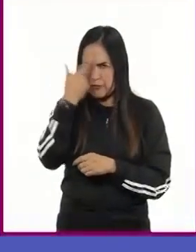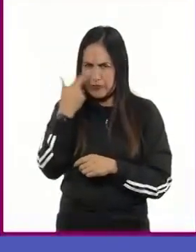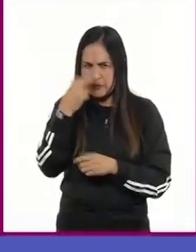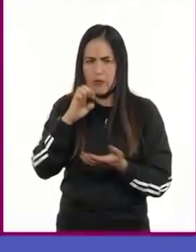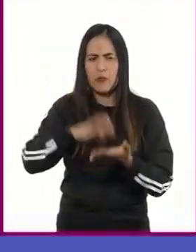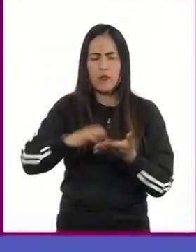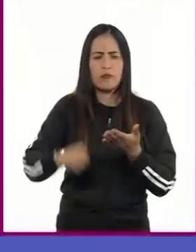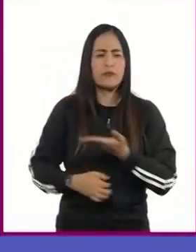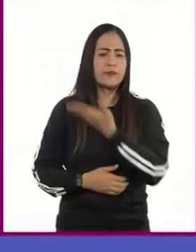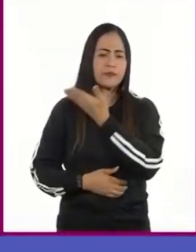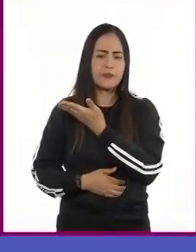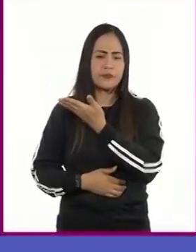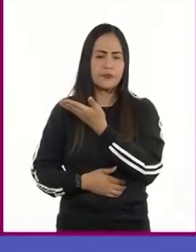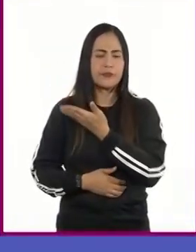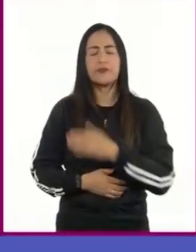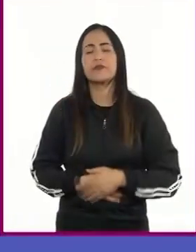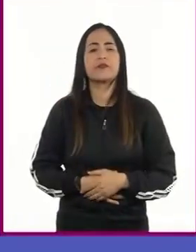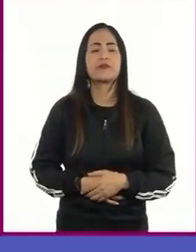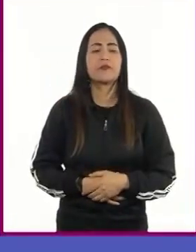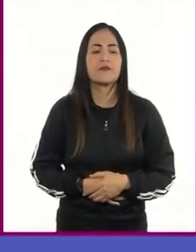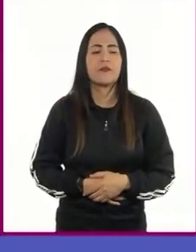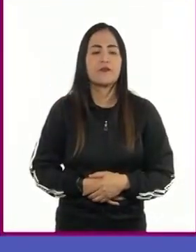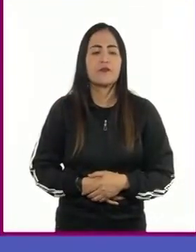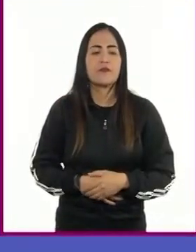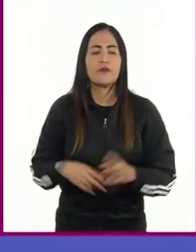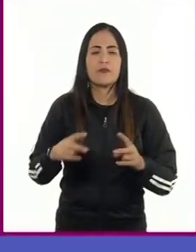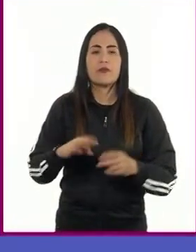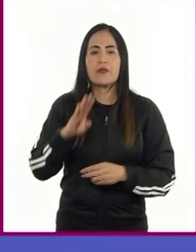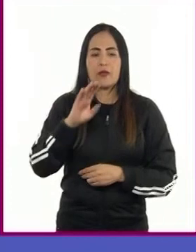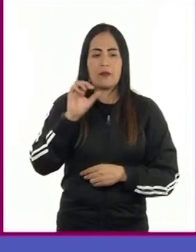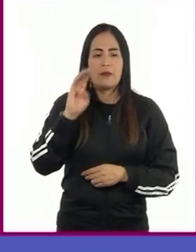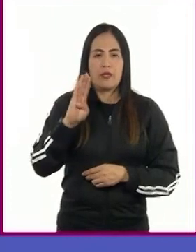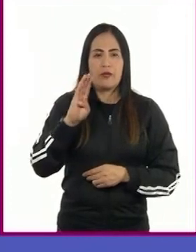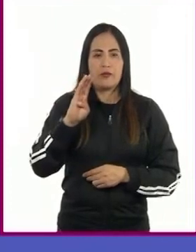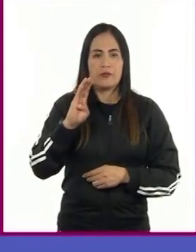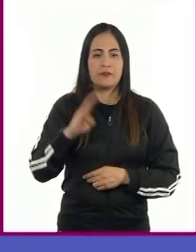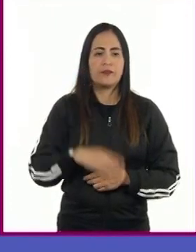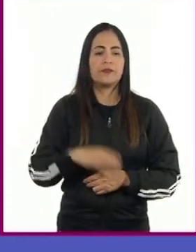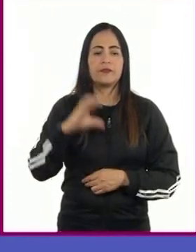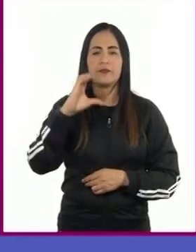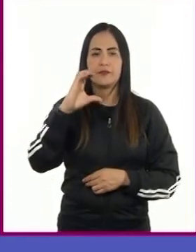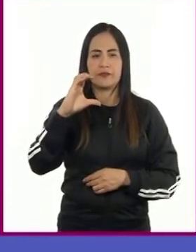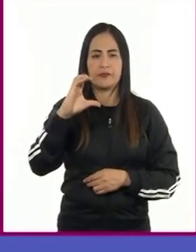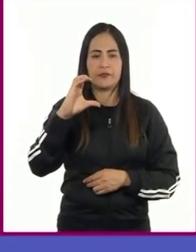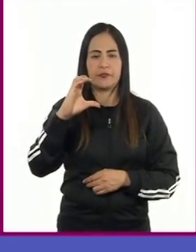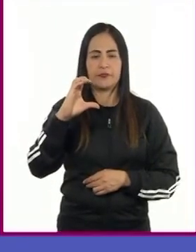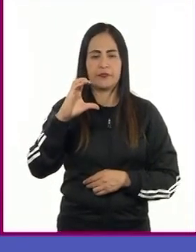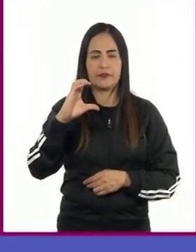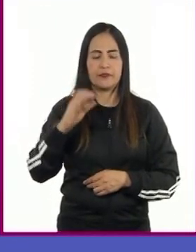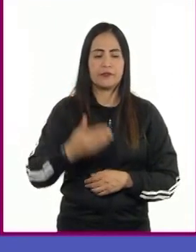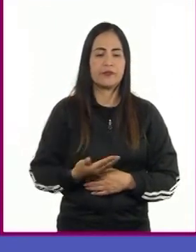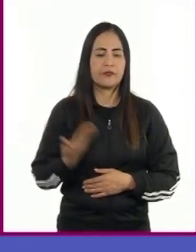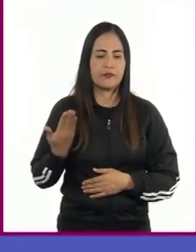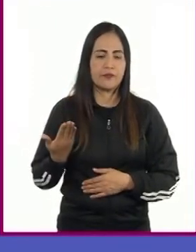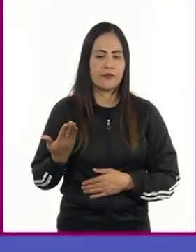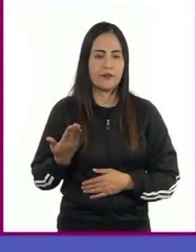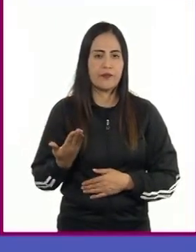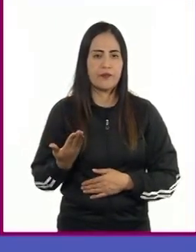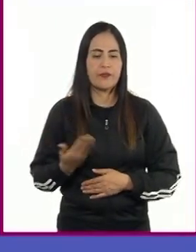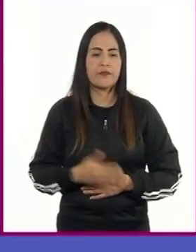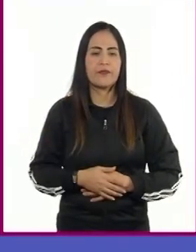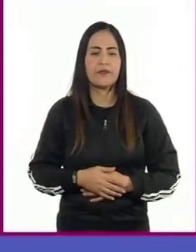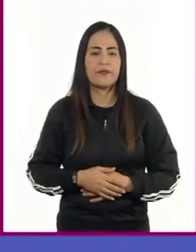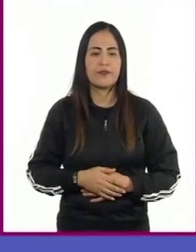índice de las fuentes seleccionadas, título del libro o revista o fuente, nombre de la página de internet o de la institución